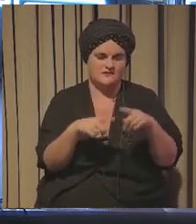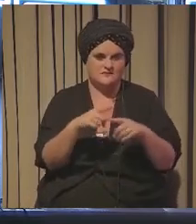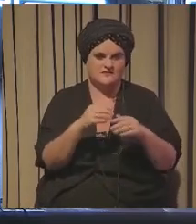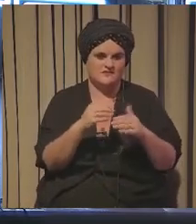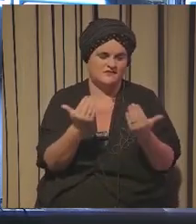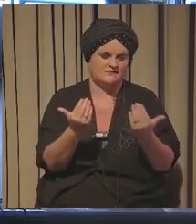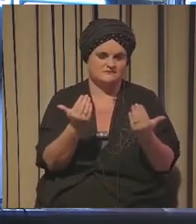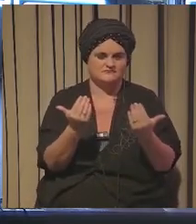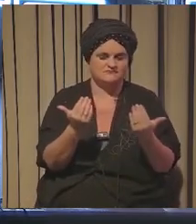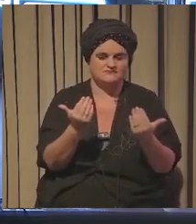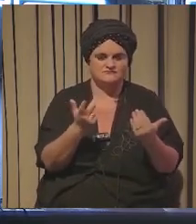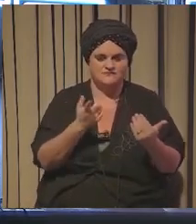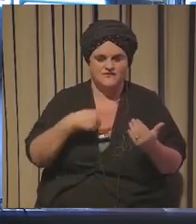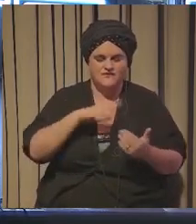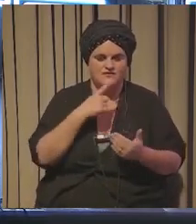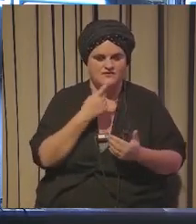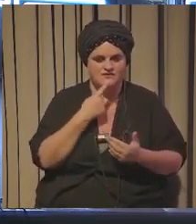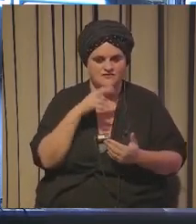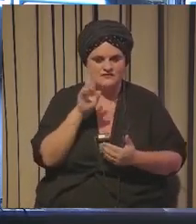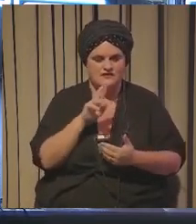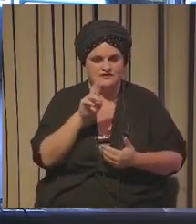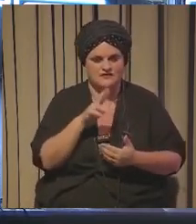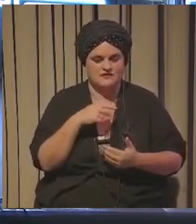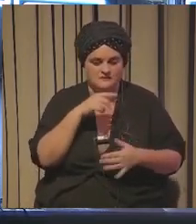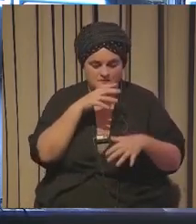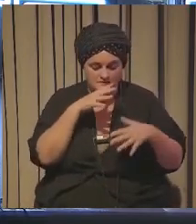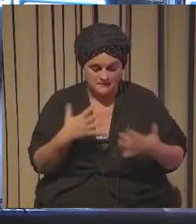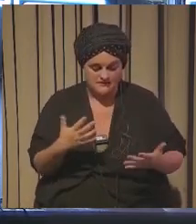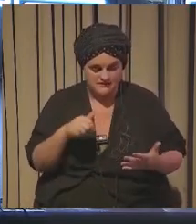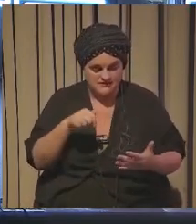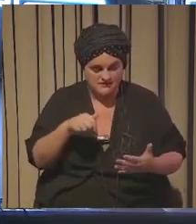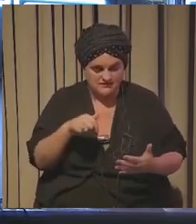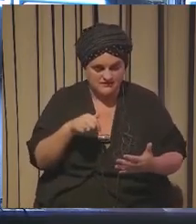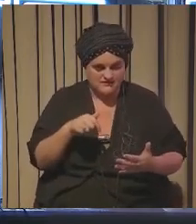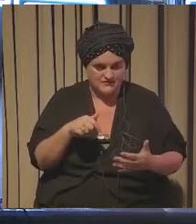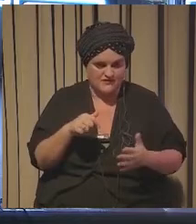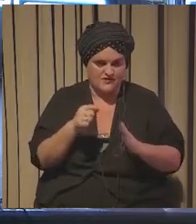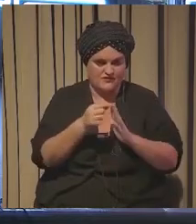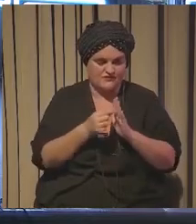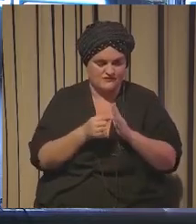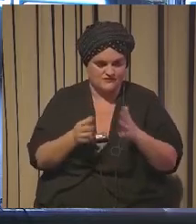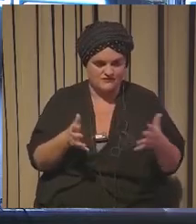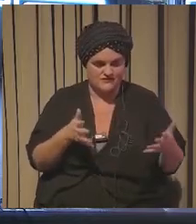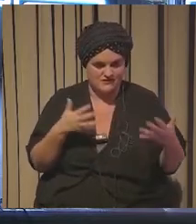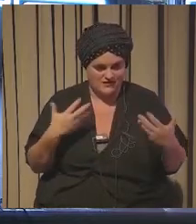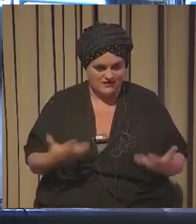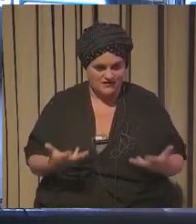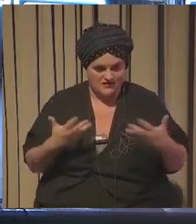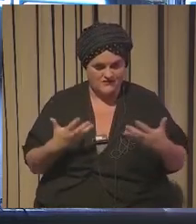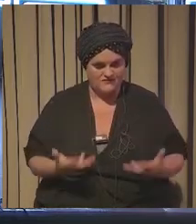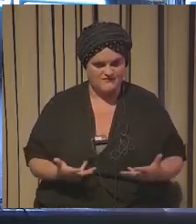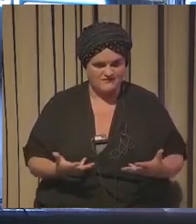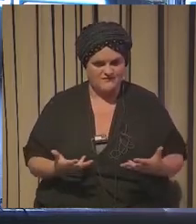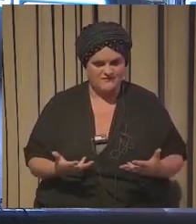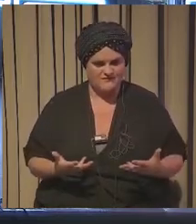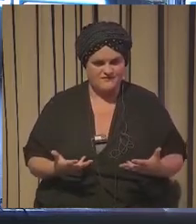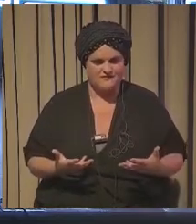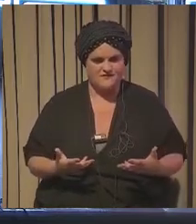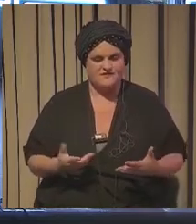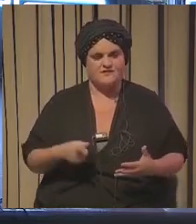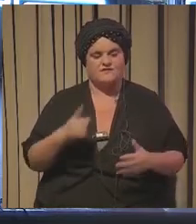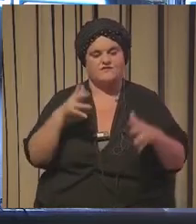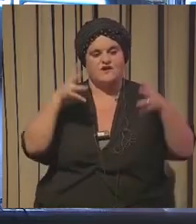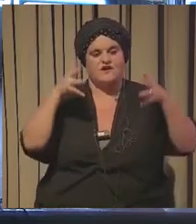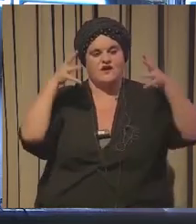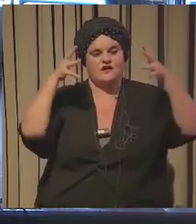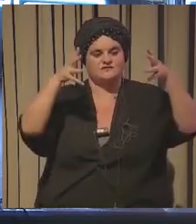siempre digo que el presente es una condición temporal. El presente, hay un famoso asesor de